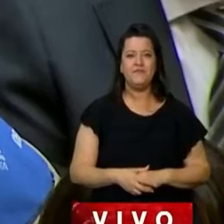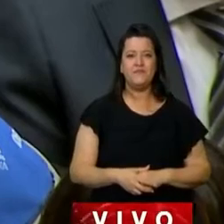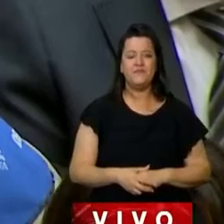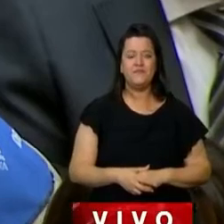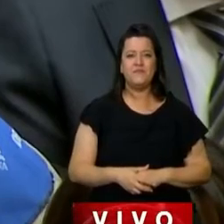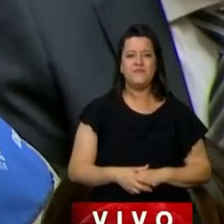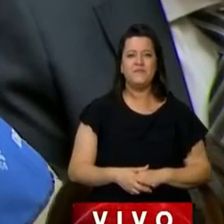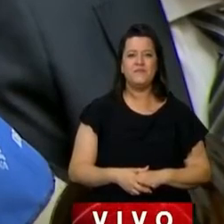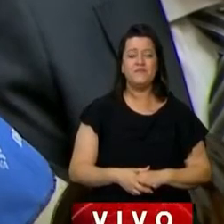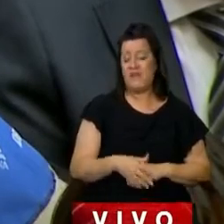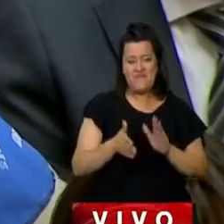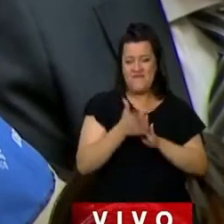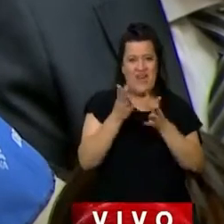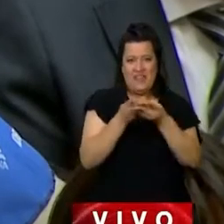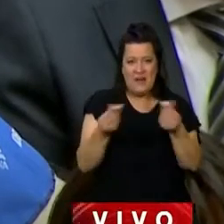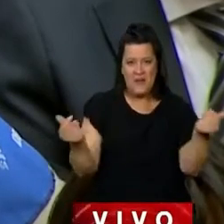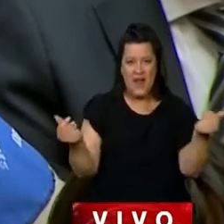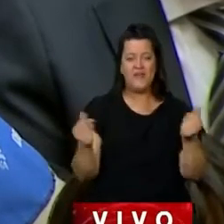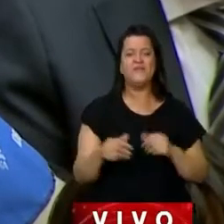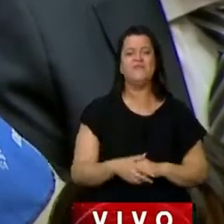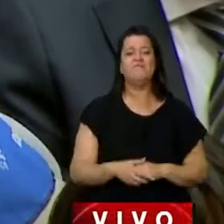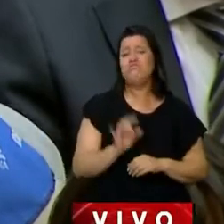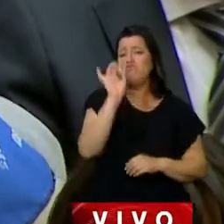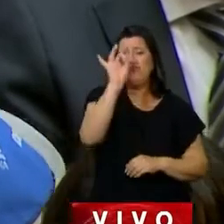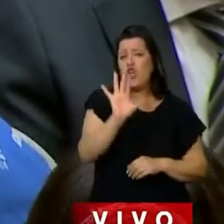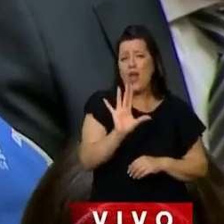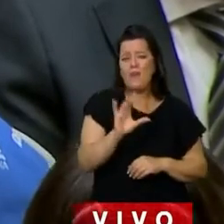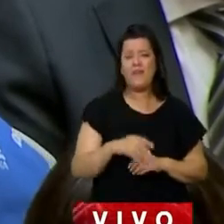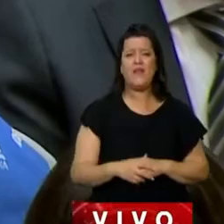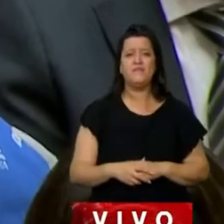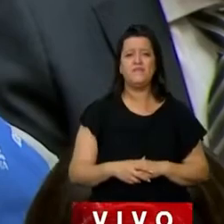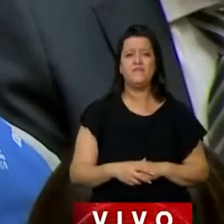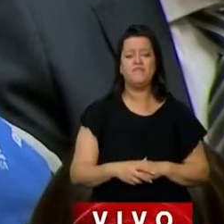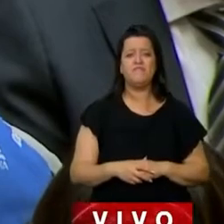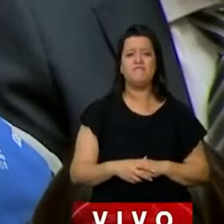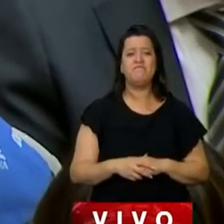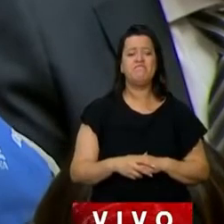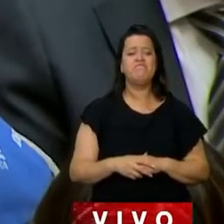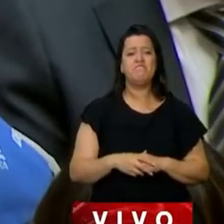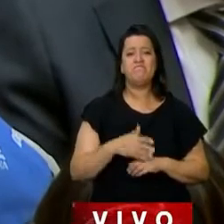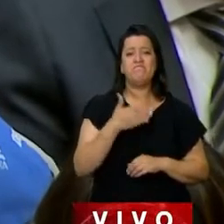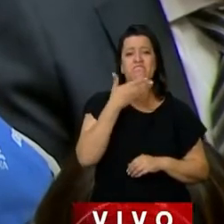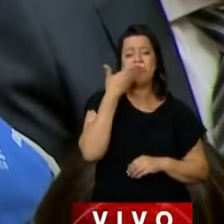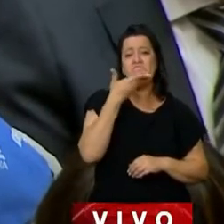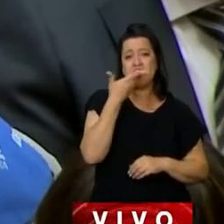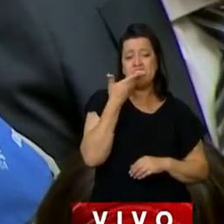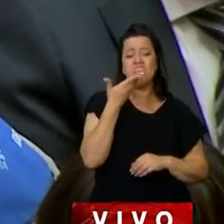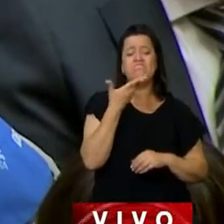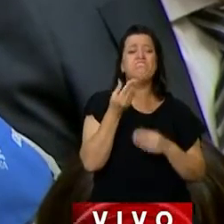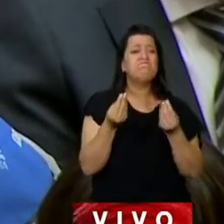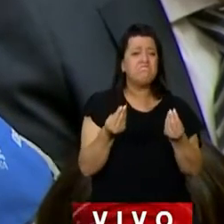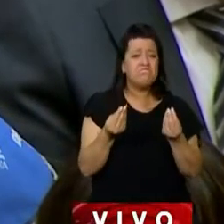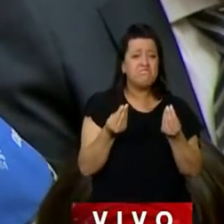voy a terminar simplemente con unas palabras que tienen que ver con que